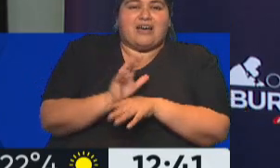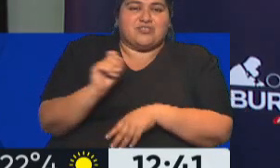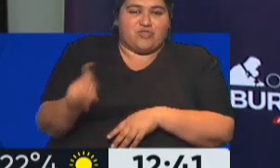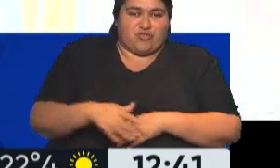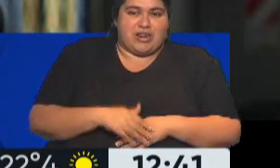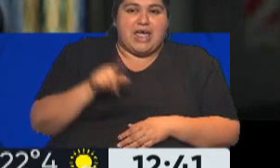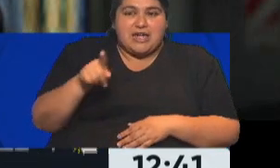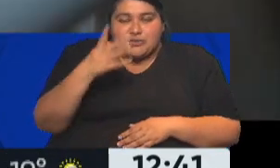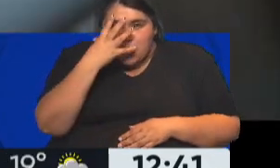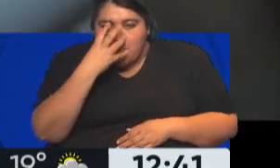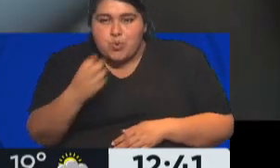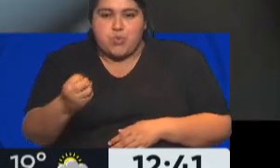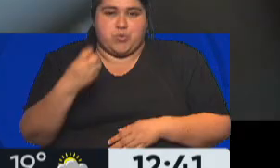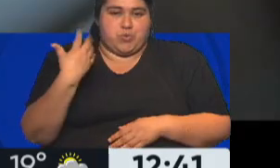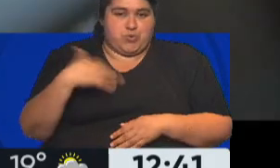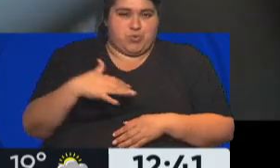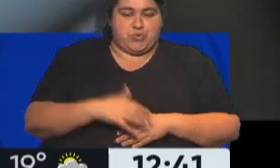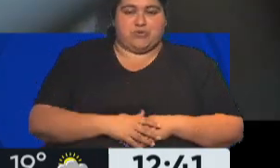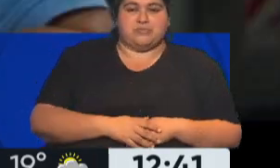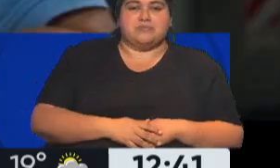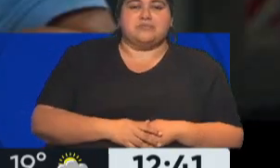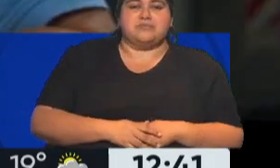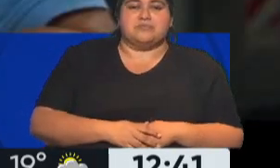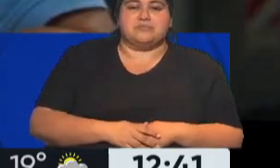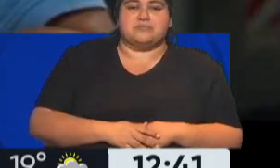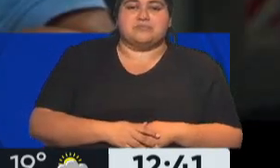Eso me atrapó enormemente. Sí,